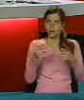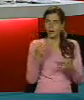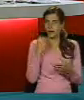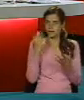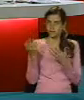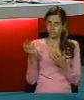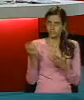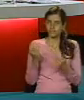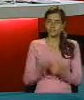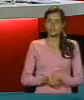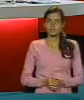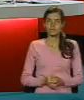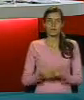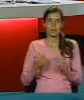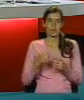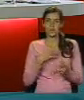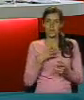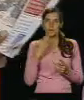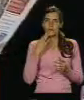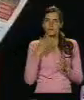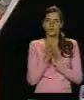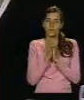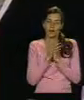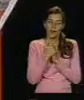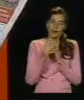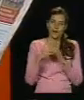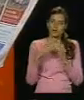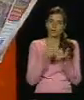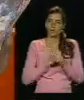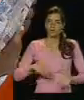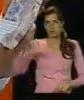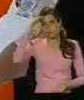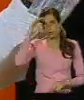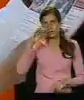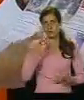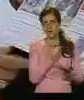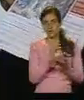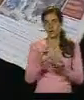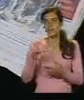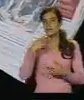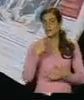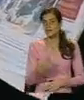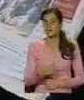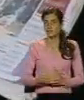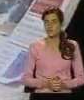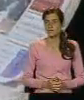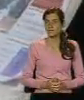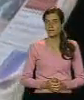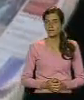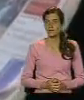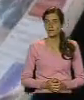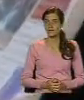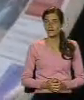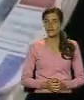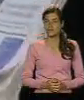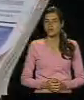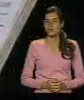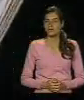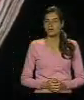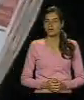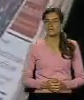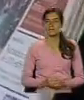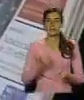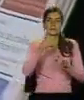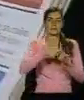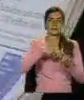Esto no, esto como no pueden tapar el sol con un dedo, es la guardia que está desalojando, dice, por presionada por los